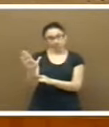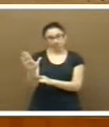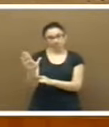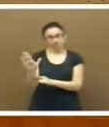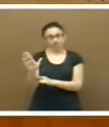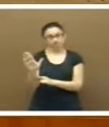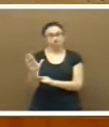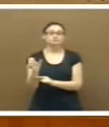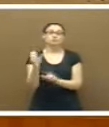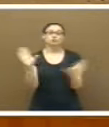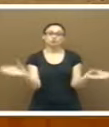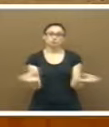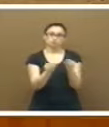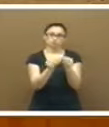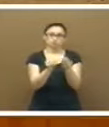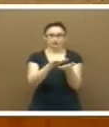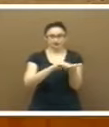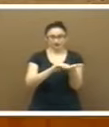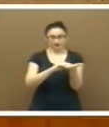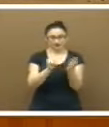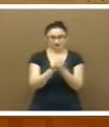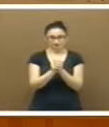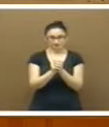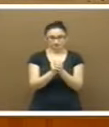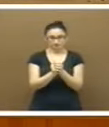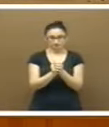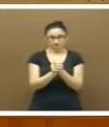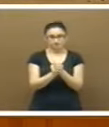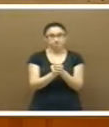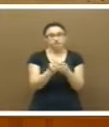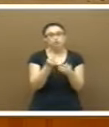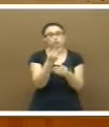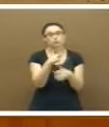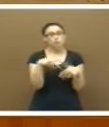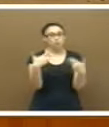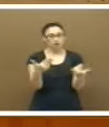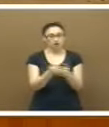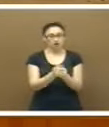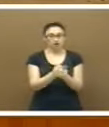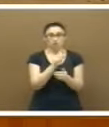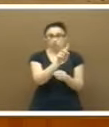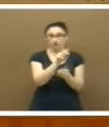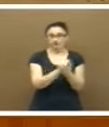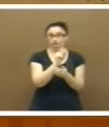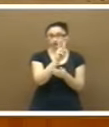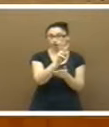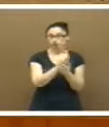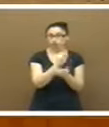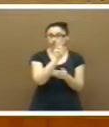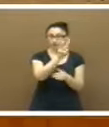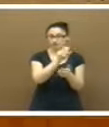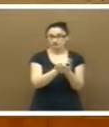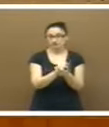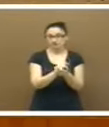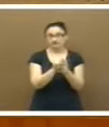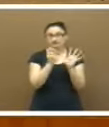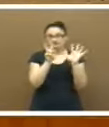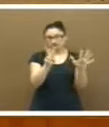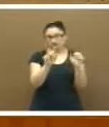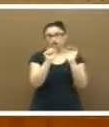el siguiente conjunto de enmiendas, las comprendidas con los siguientes números: 1, 2, 3,